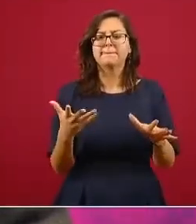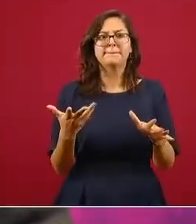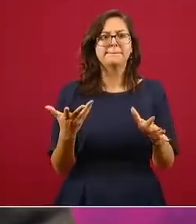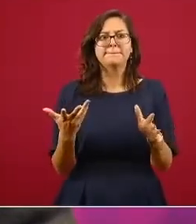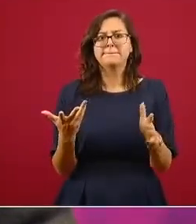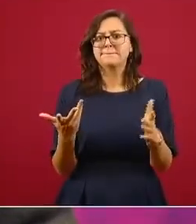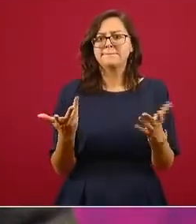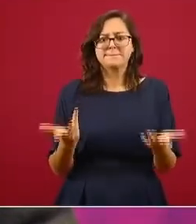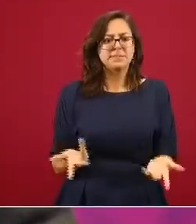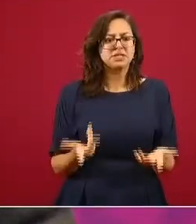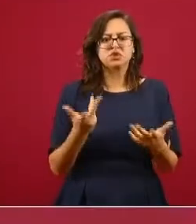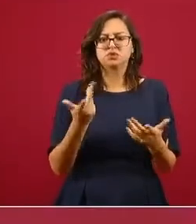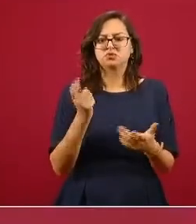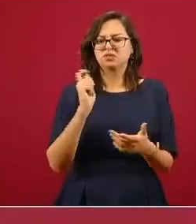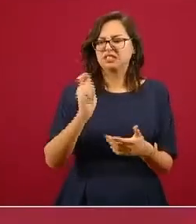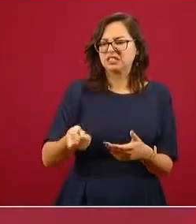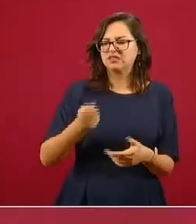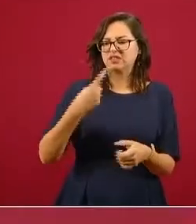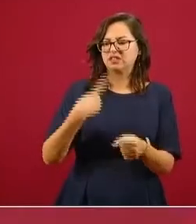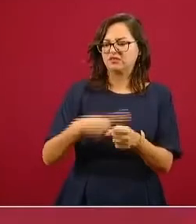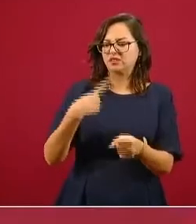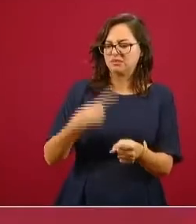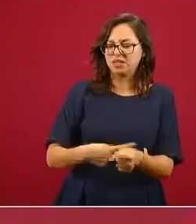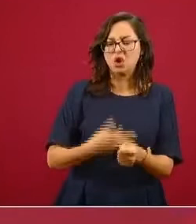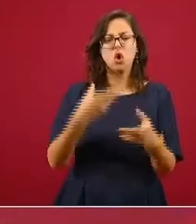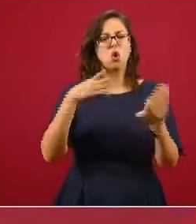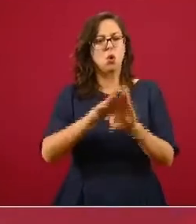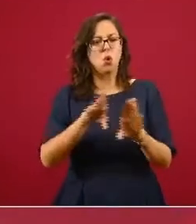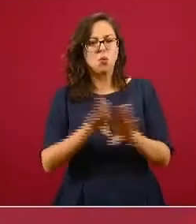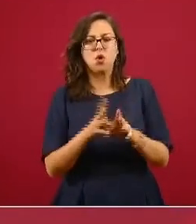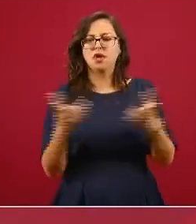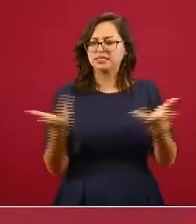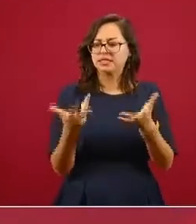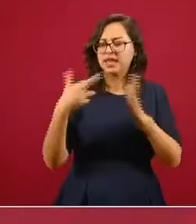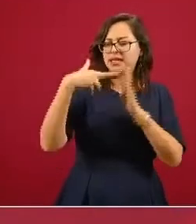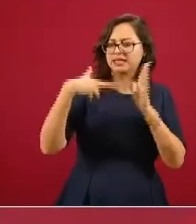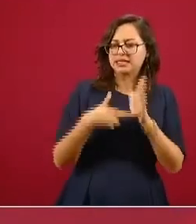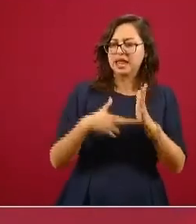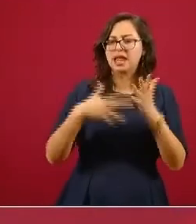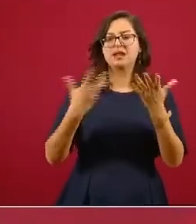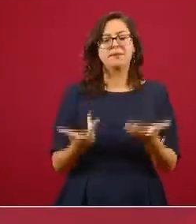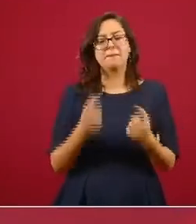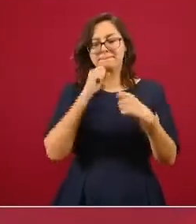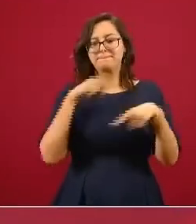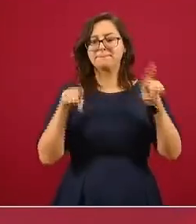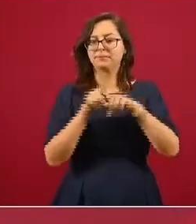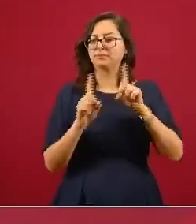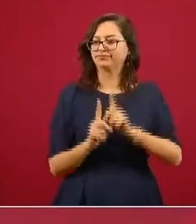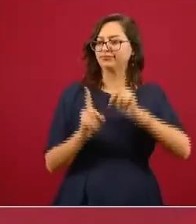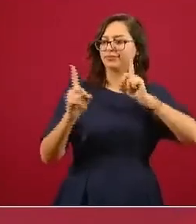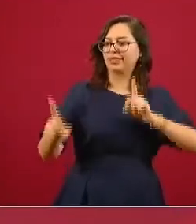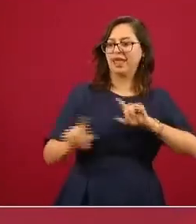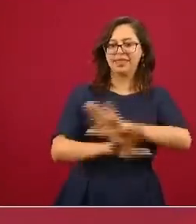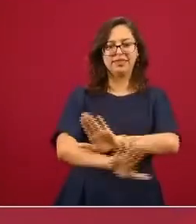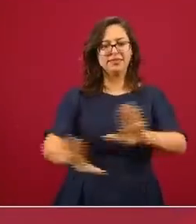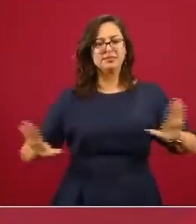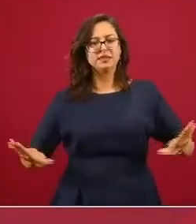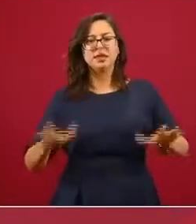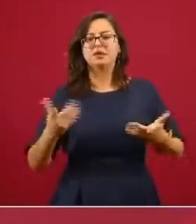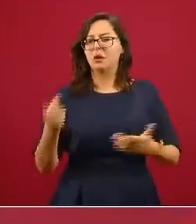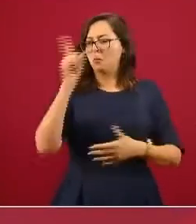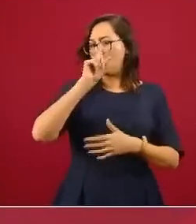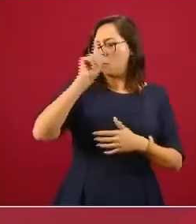sobre las características de la enfermedad clínica, qué se debe hacer, por supuesto su sana distancia y las recomendaciones